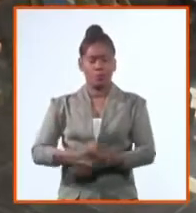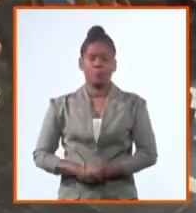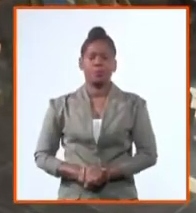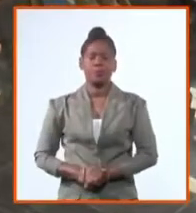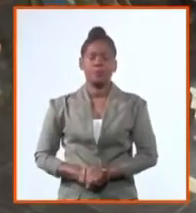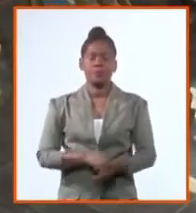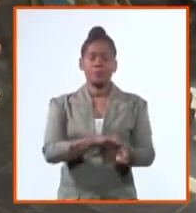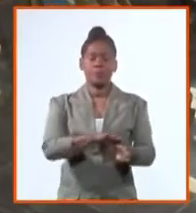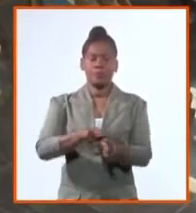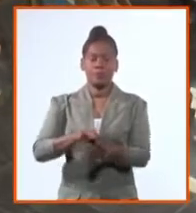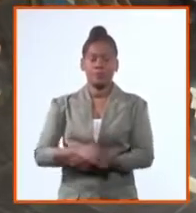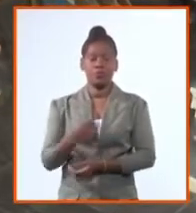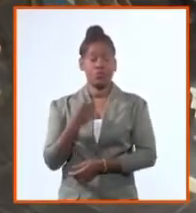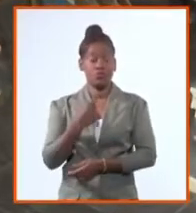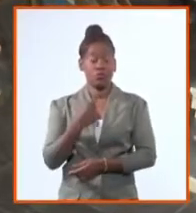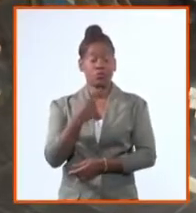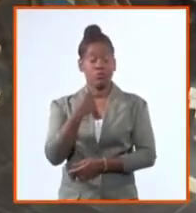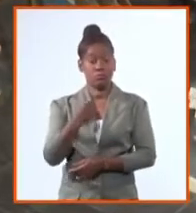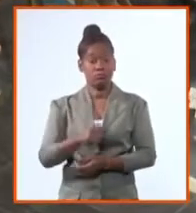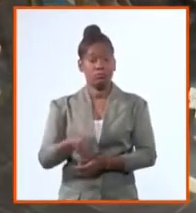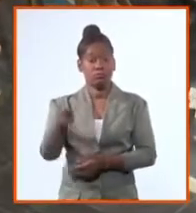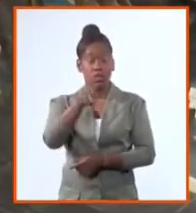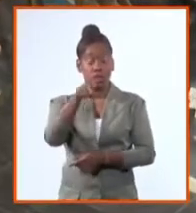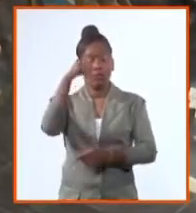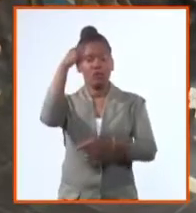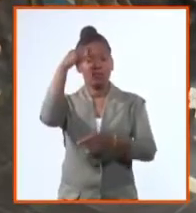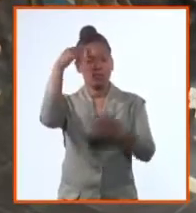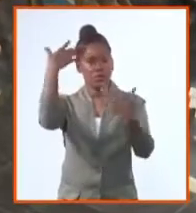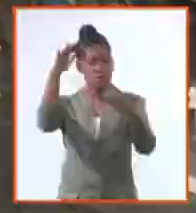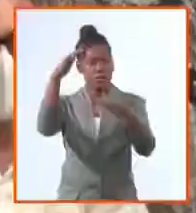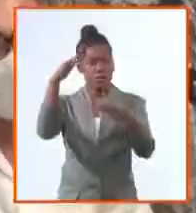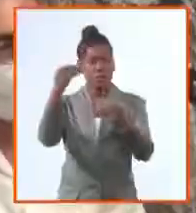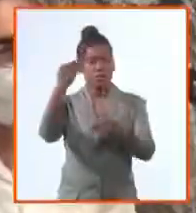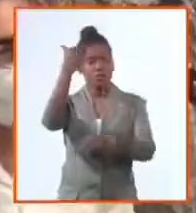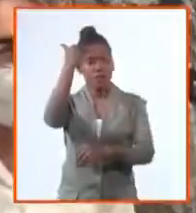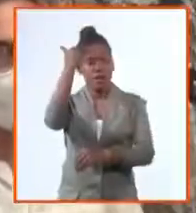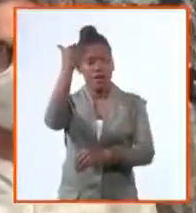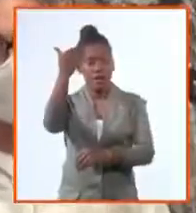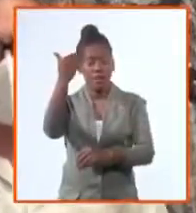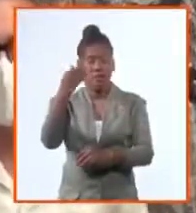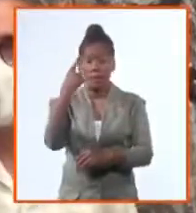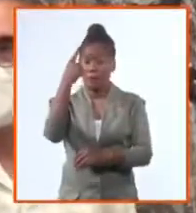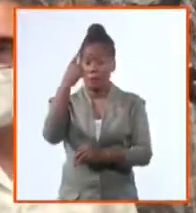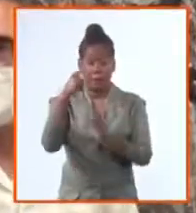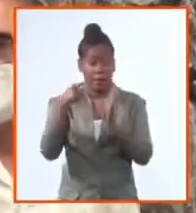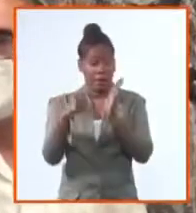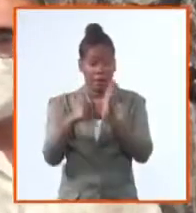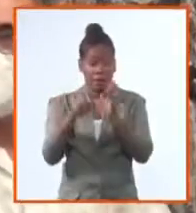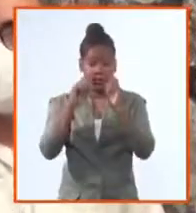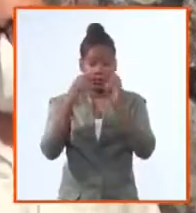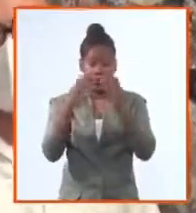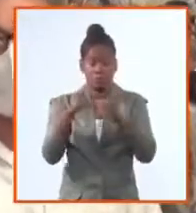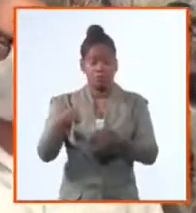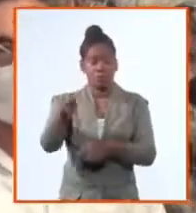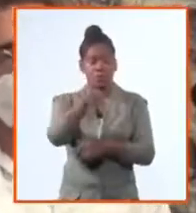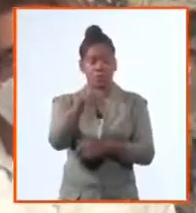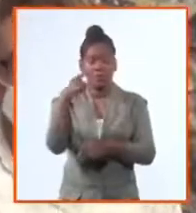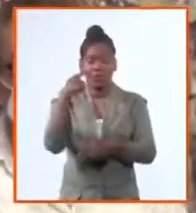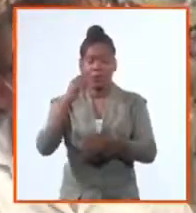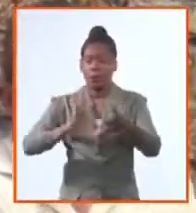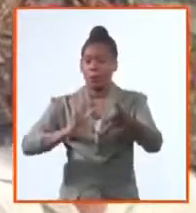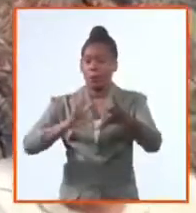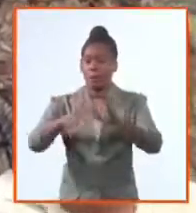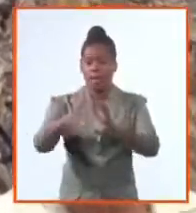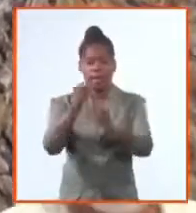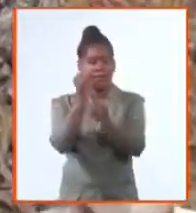Yo creo que los que tenemos que agradecerles somos nosotros, por varias razones. La primera, que es la que tiene que ver con la